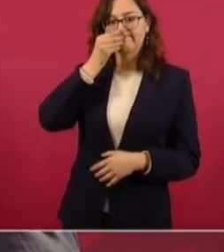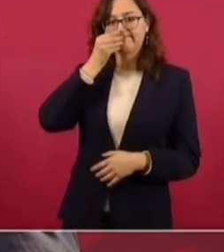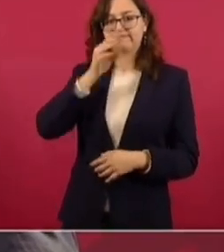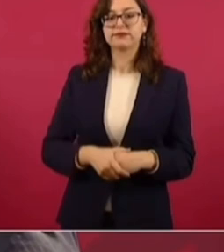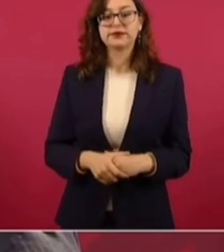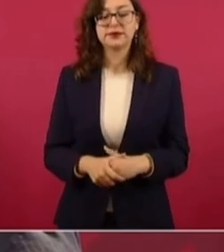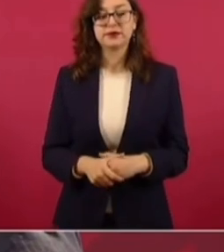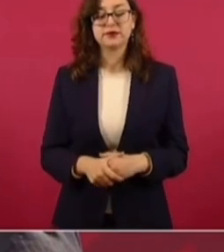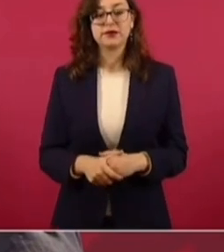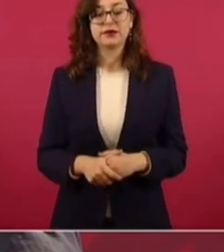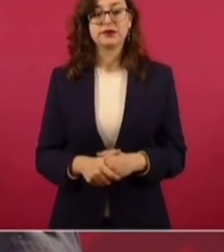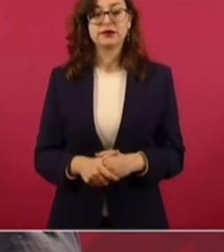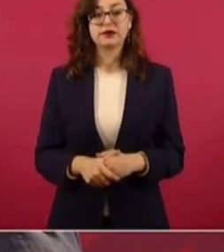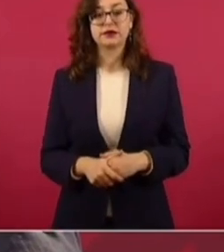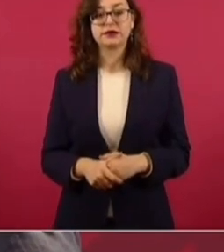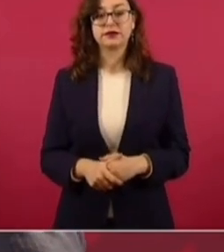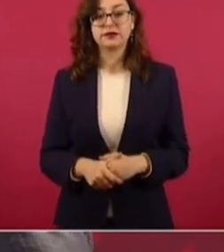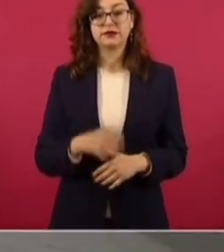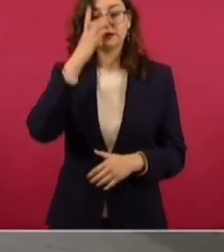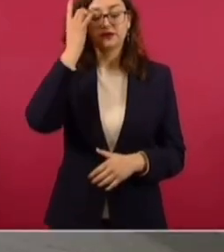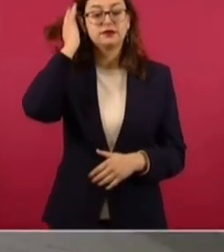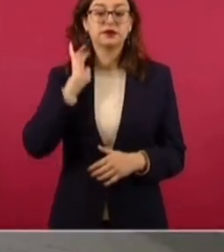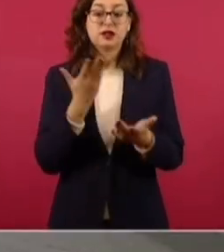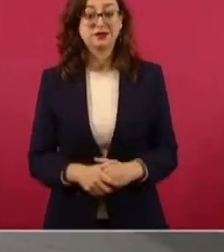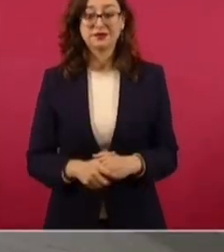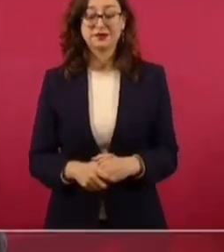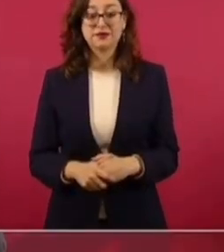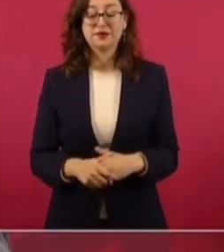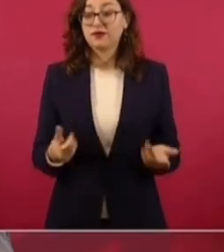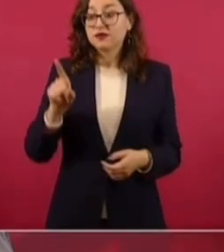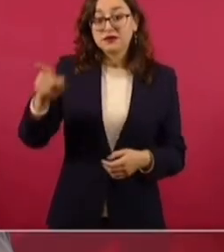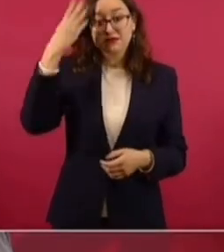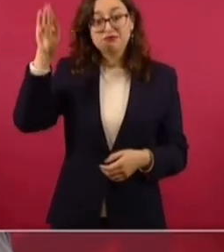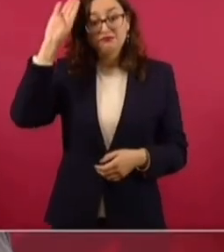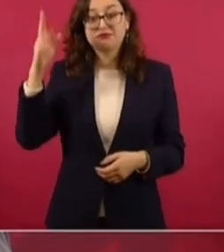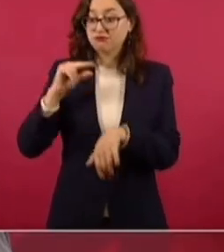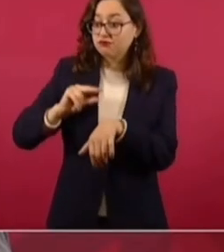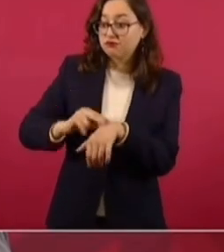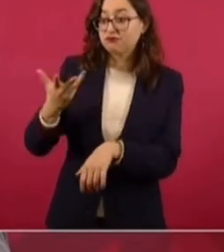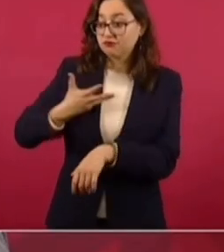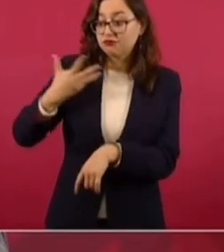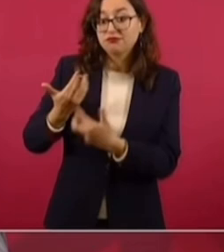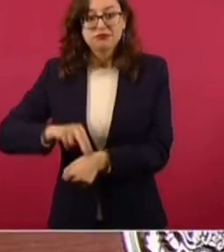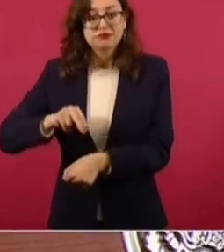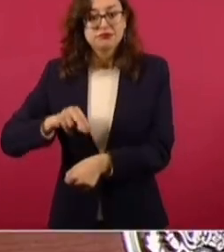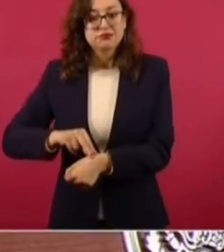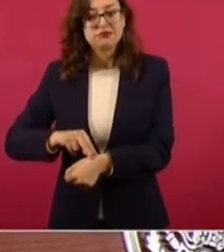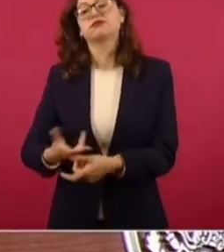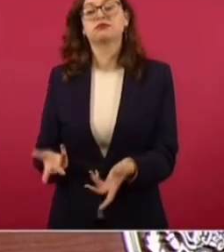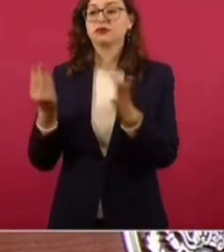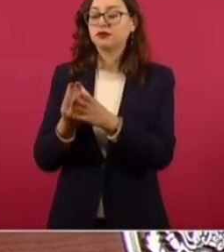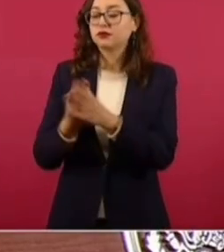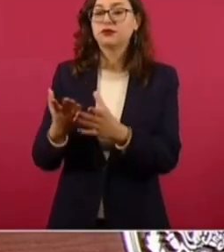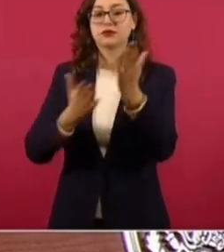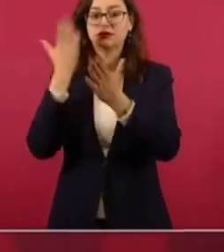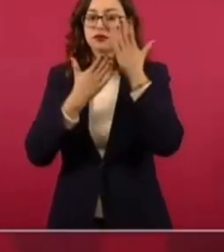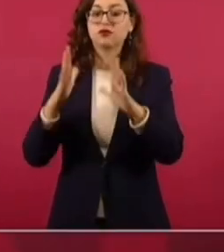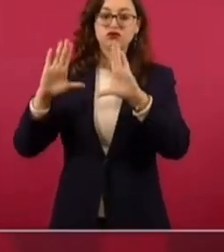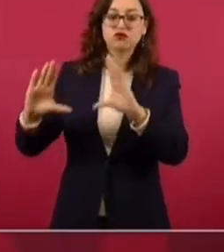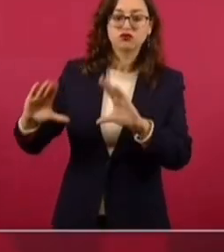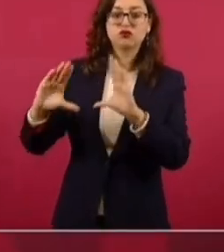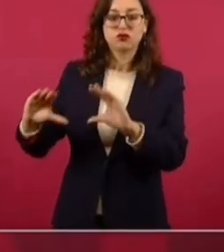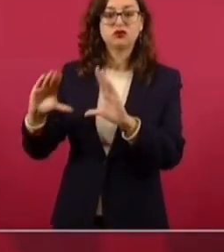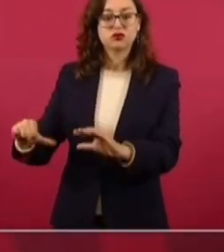que tragar. Pero es lo mismo de los médicos. Ellos cuidaron la formación de los médicos, le